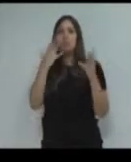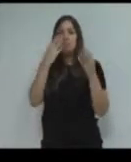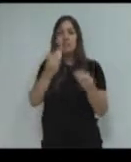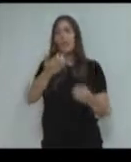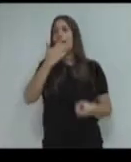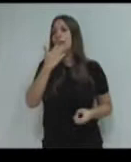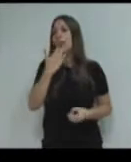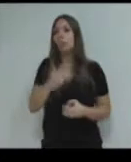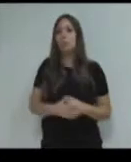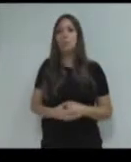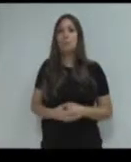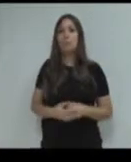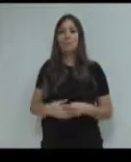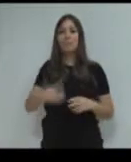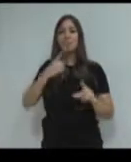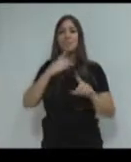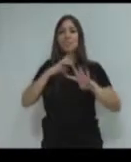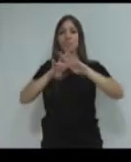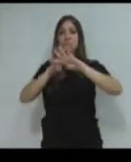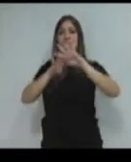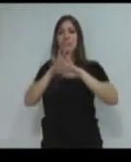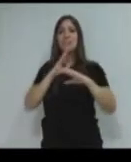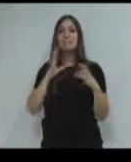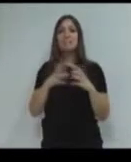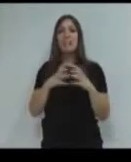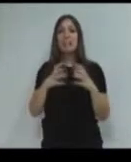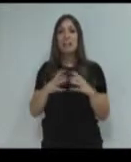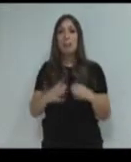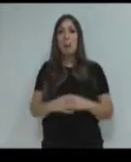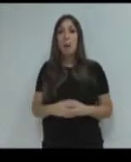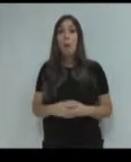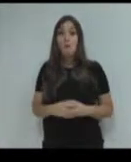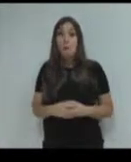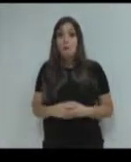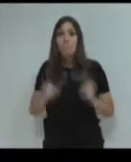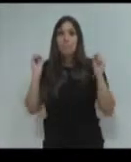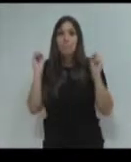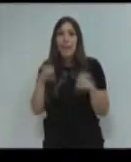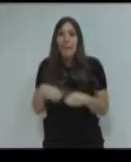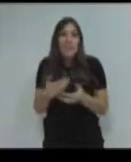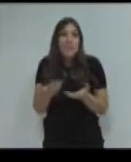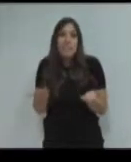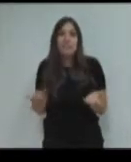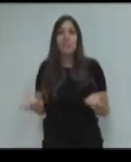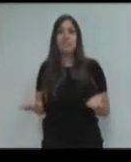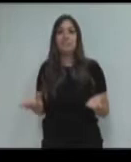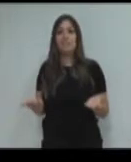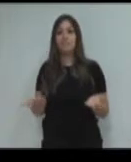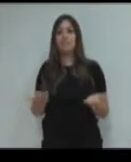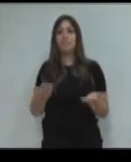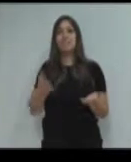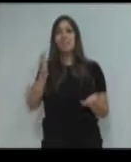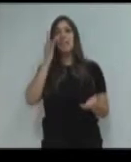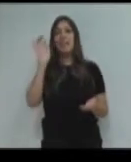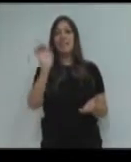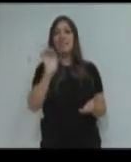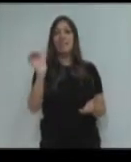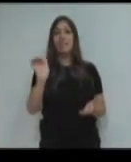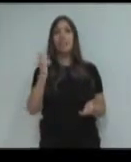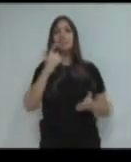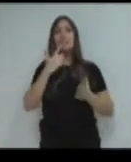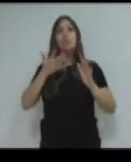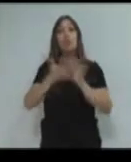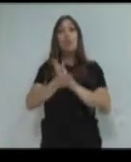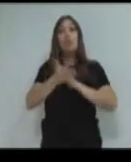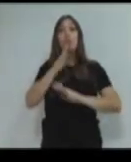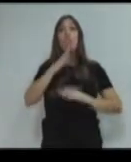vas a describir franja naranja? Genial. Y Las que aporten información. ¿Complementaria?